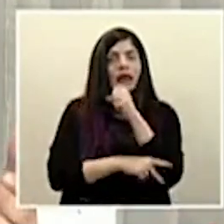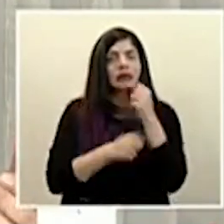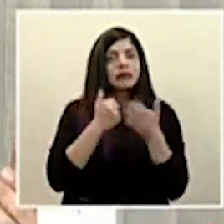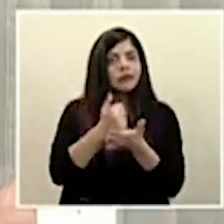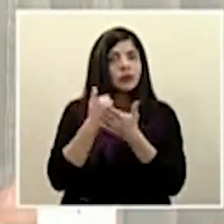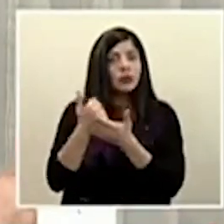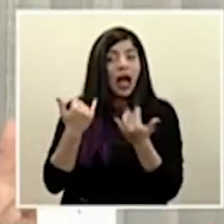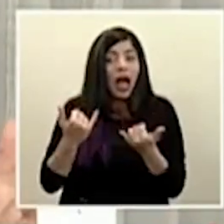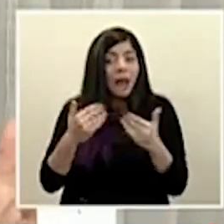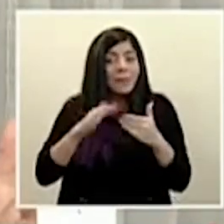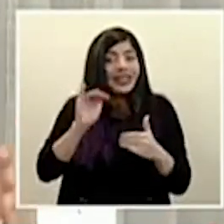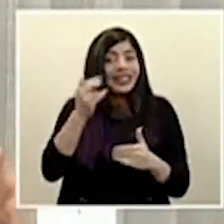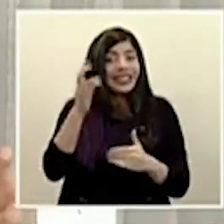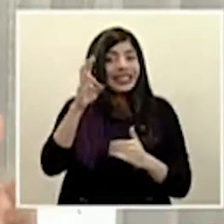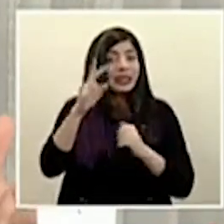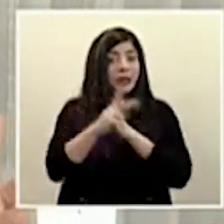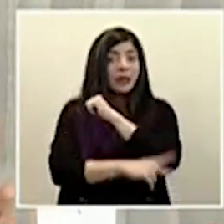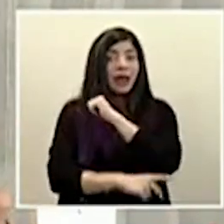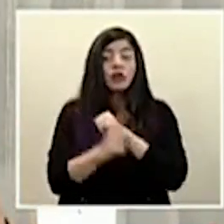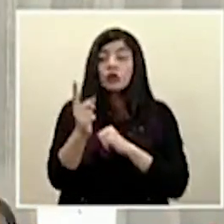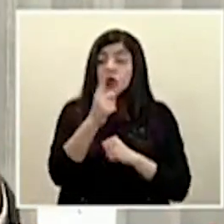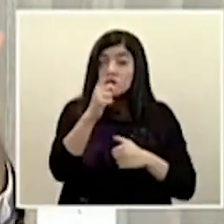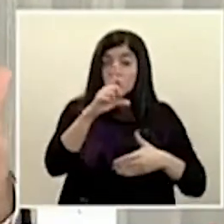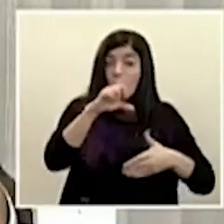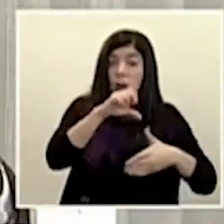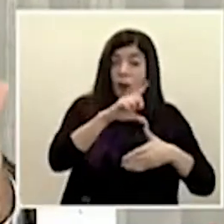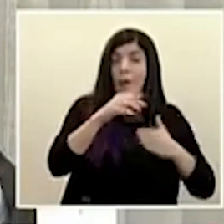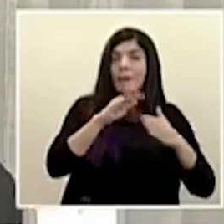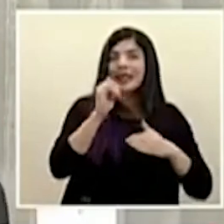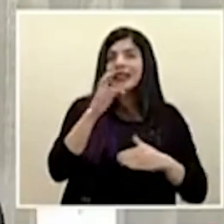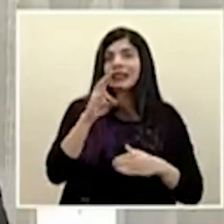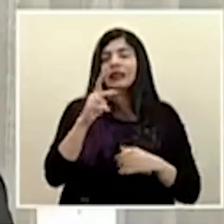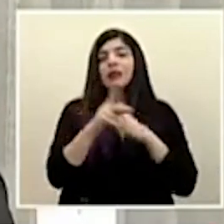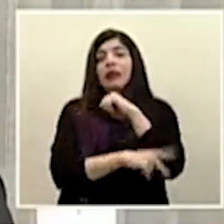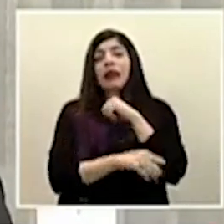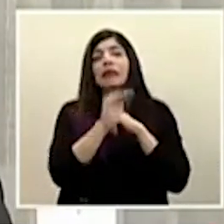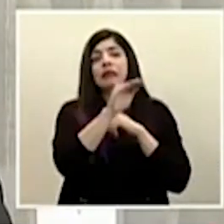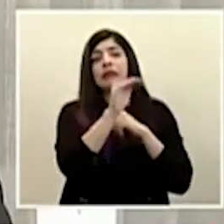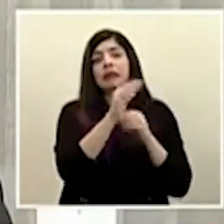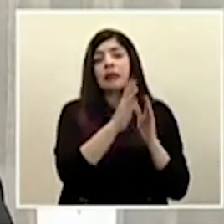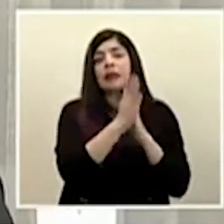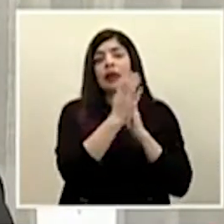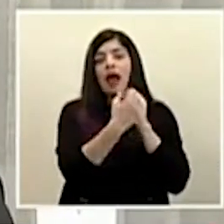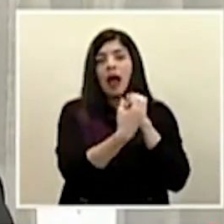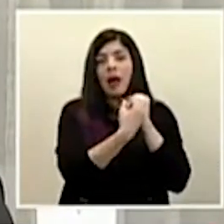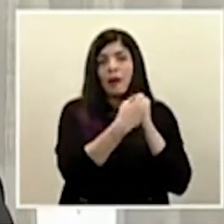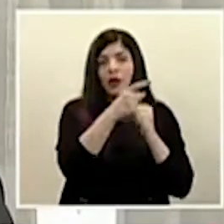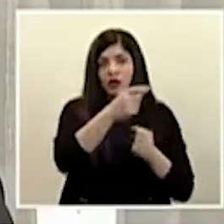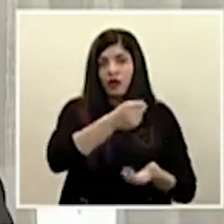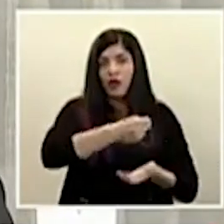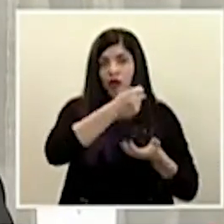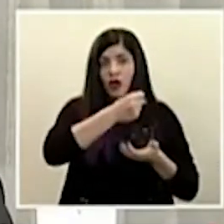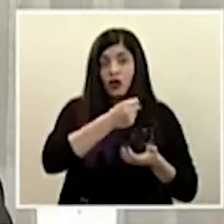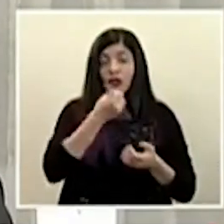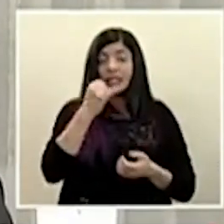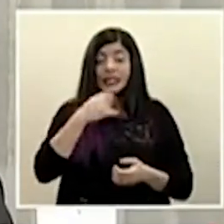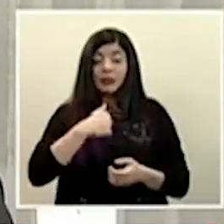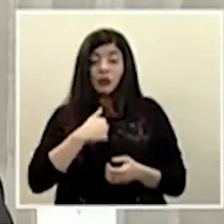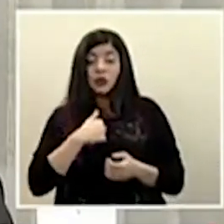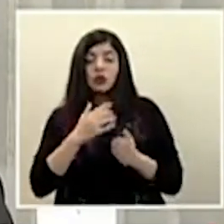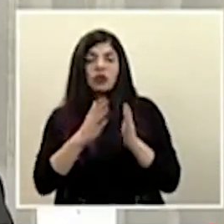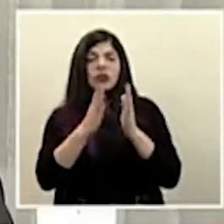hay más de 17 países, solo en América Latina, que han pedido apoyo al fondo. Y mi